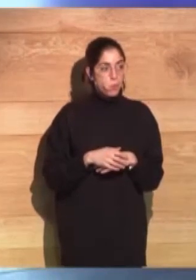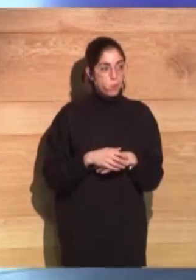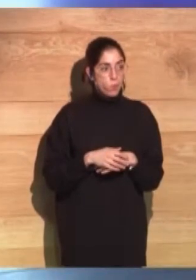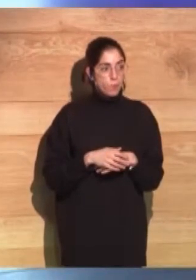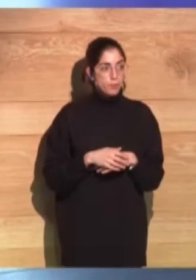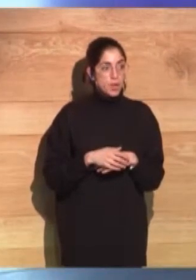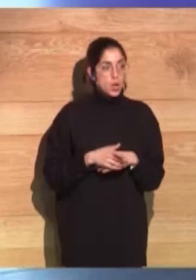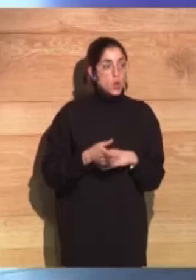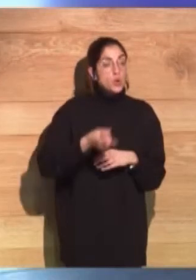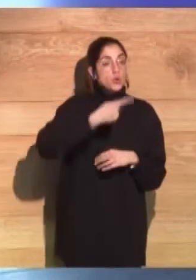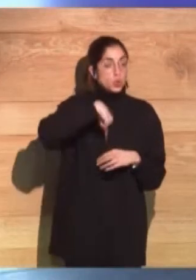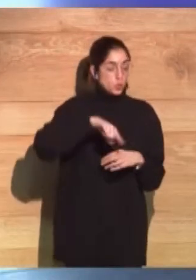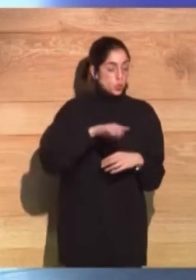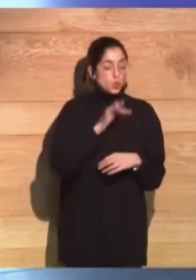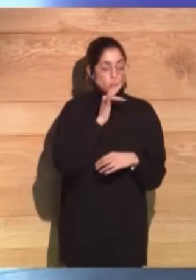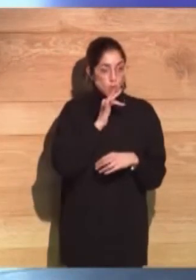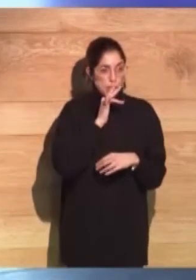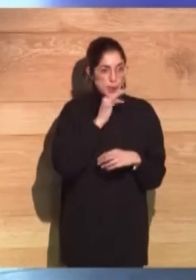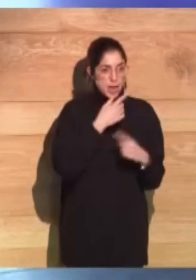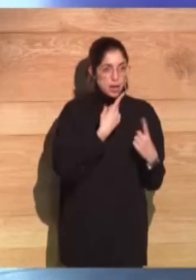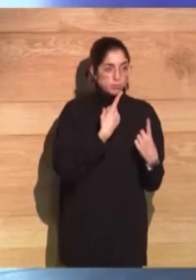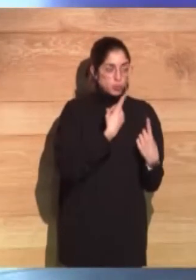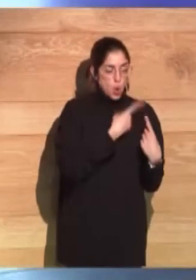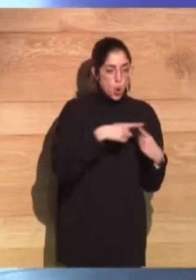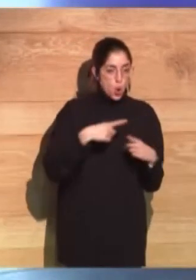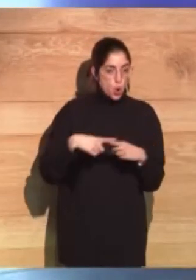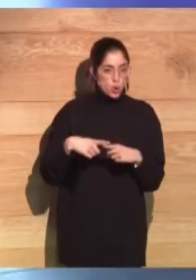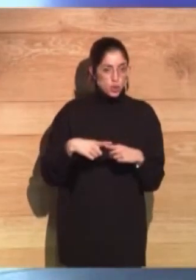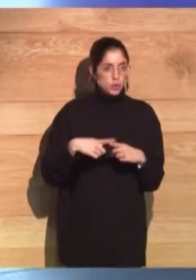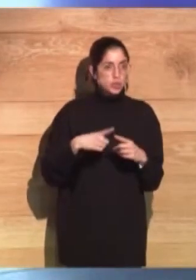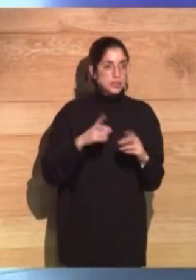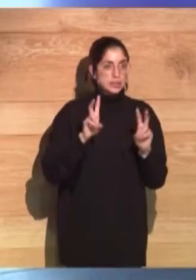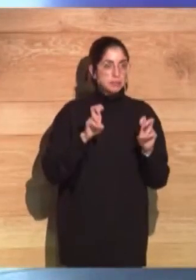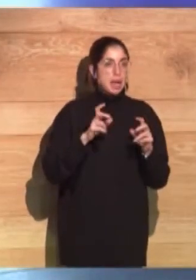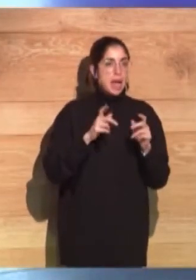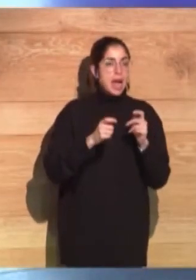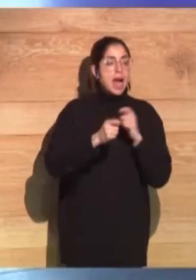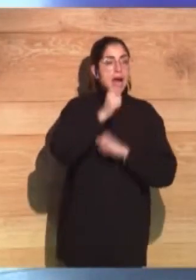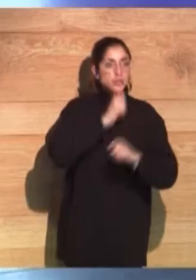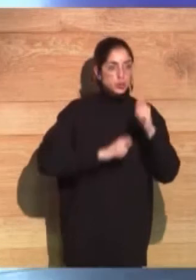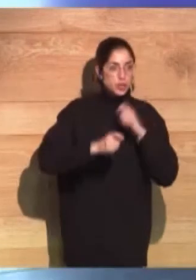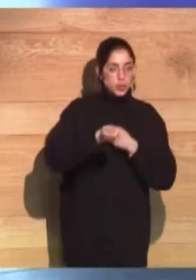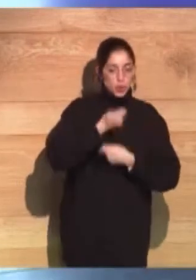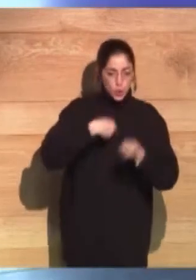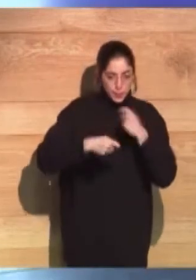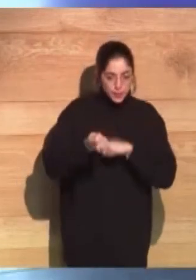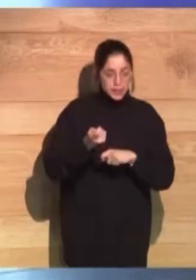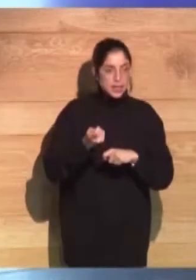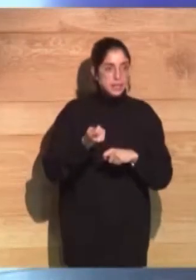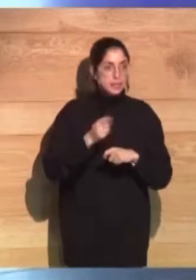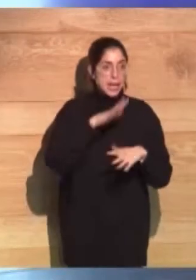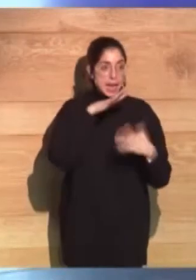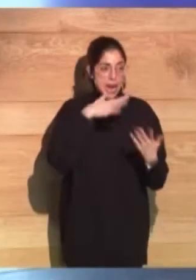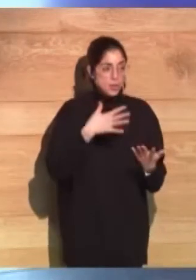Tenemos aún vestigios de nuestras asociaciones comerciales que